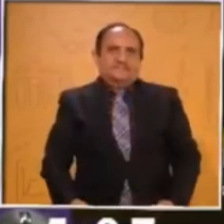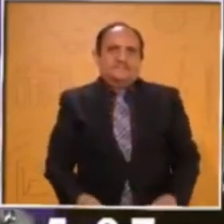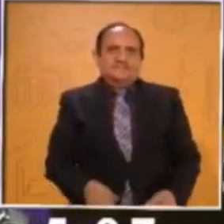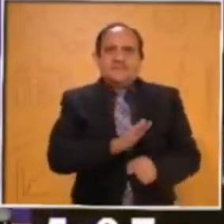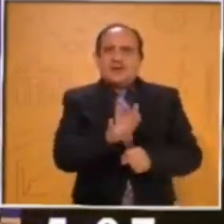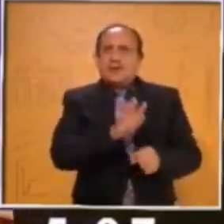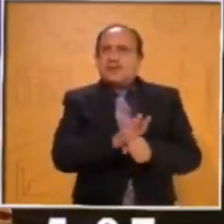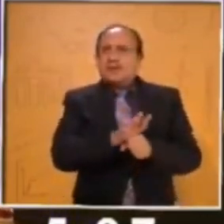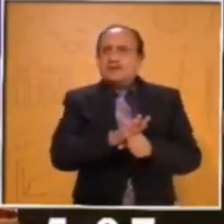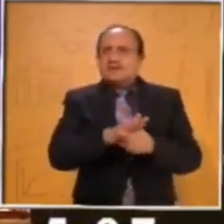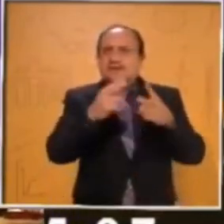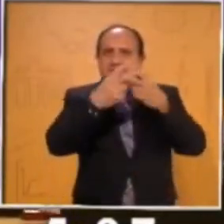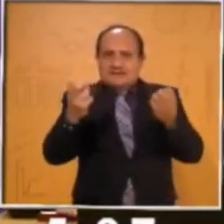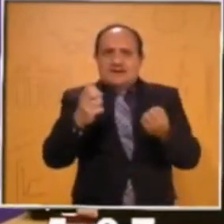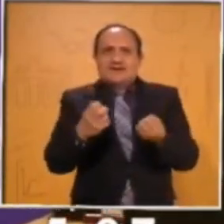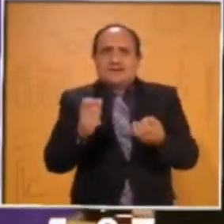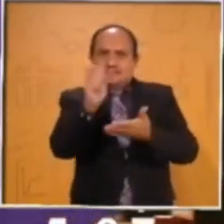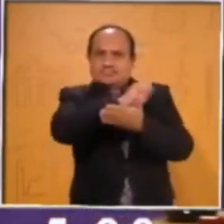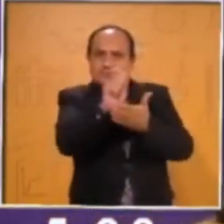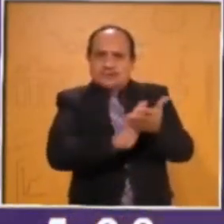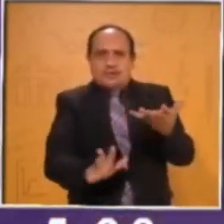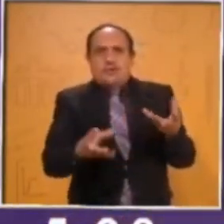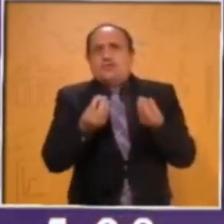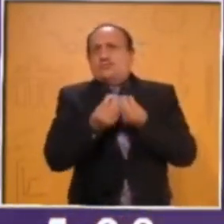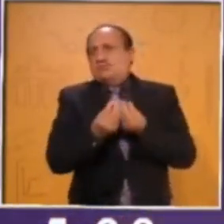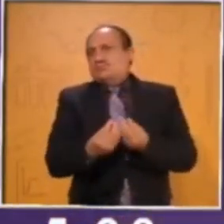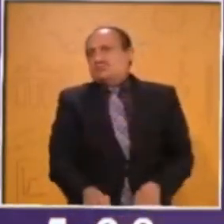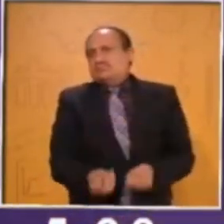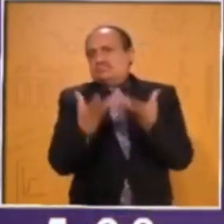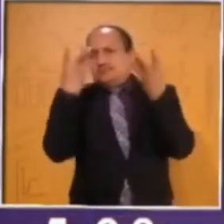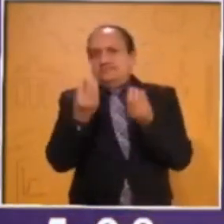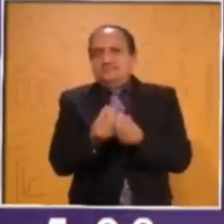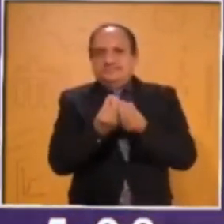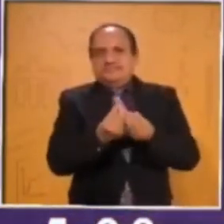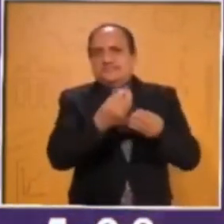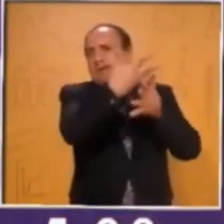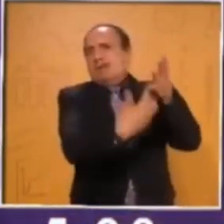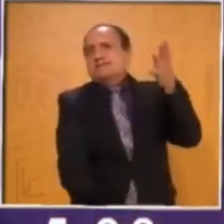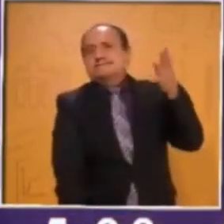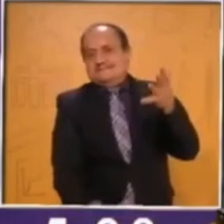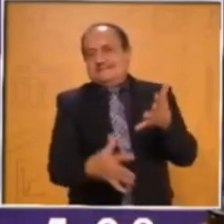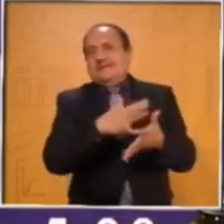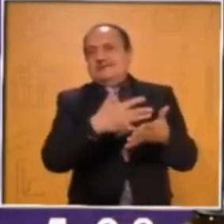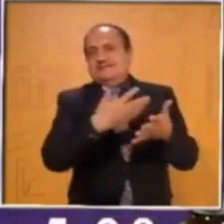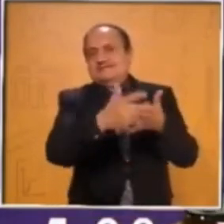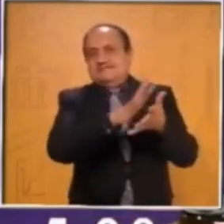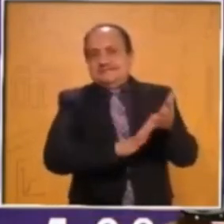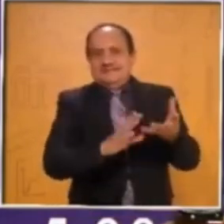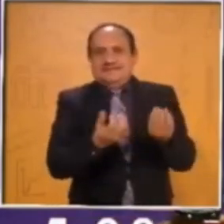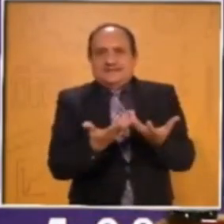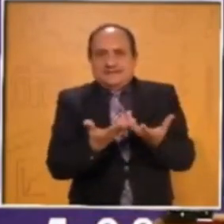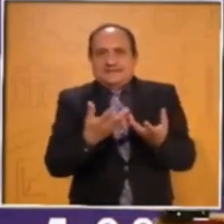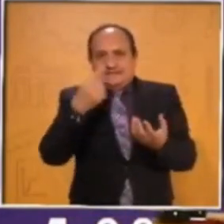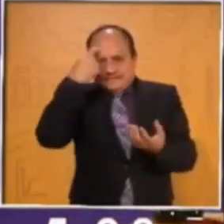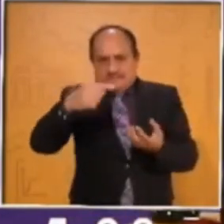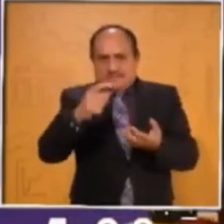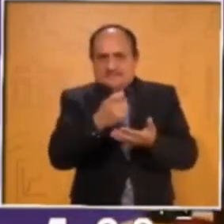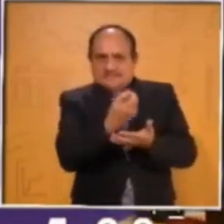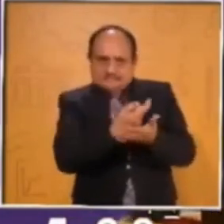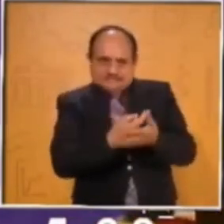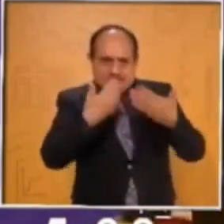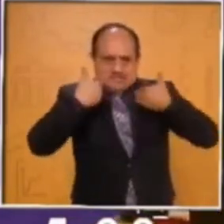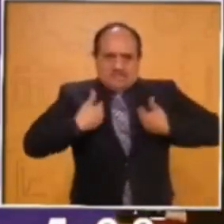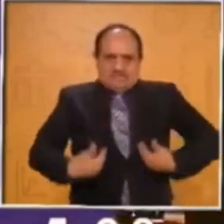¿Cuáles adjetivos hay? Adjetivos para describir, bastantes. Aquí tengo una tabla donde hay adjetivos con aspecto para describir el aspecto